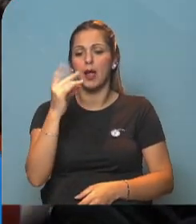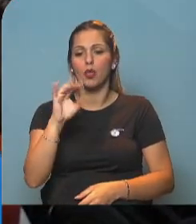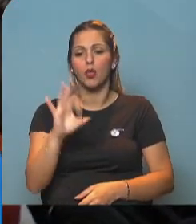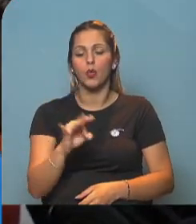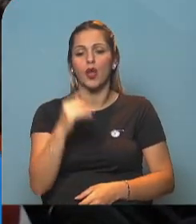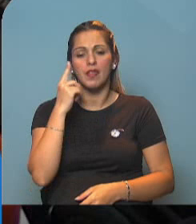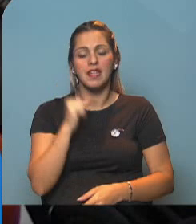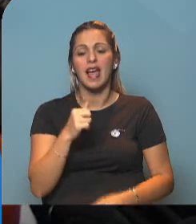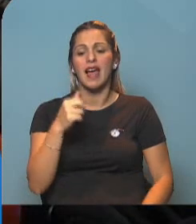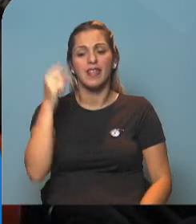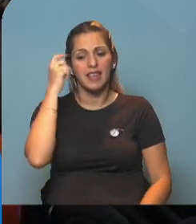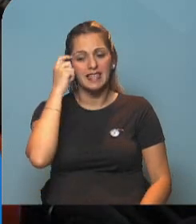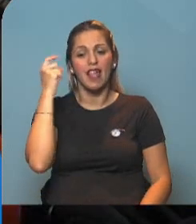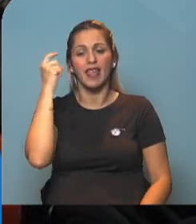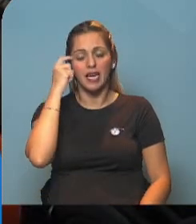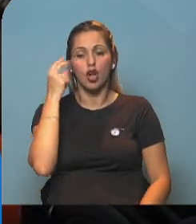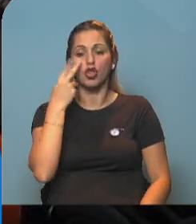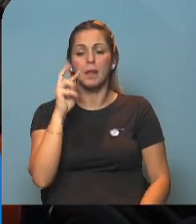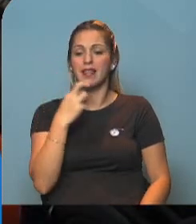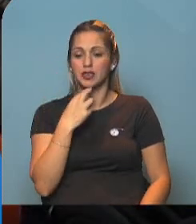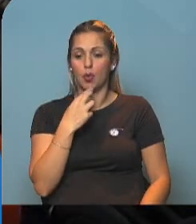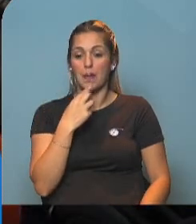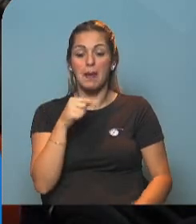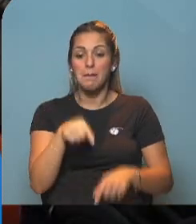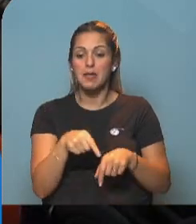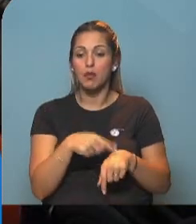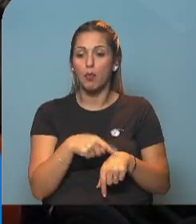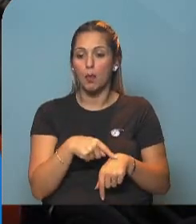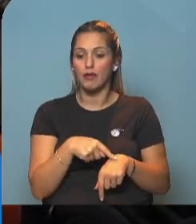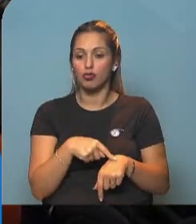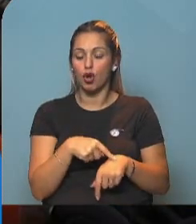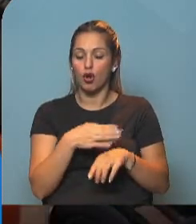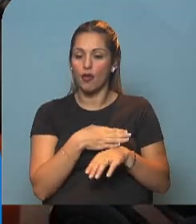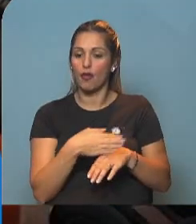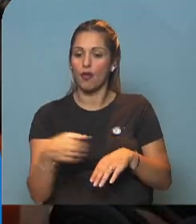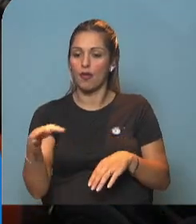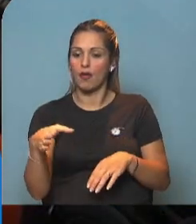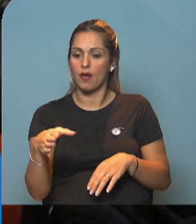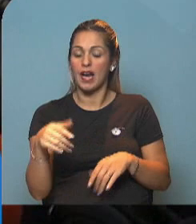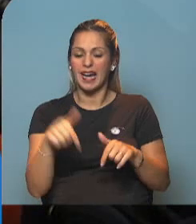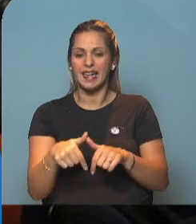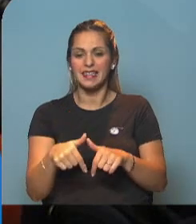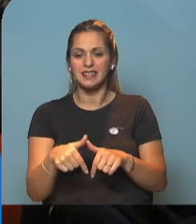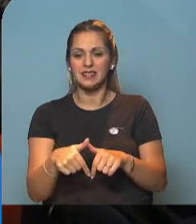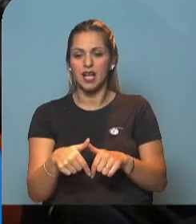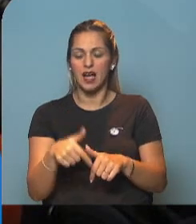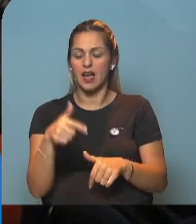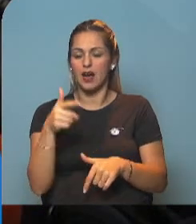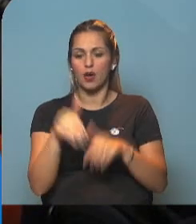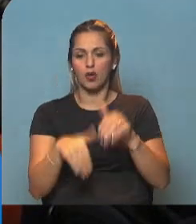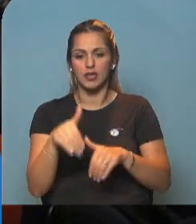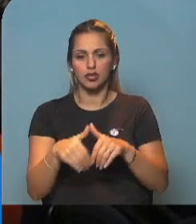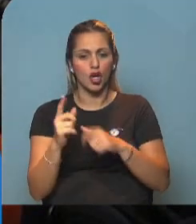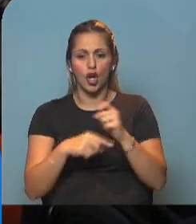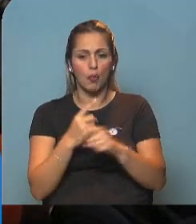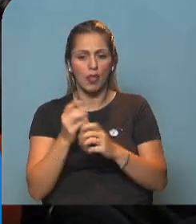del 2019, pero a partir de allí, con fundamento en este simulacro de ayer, no puede continuar